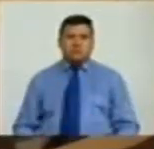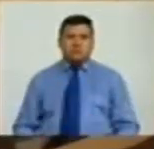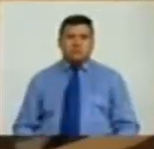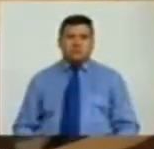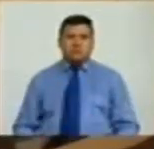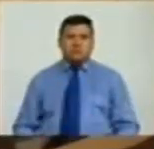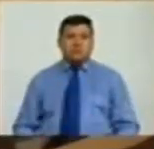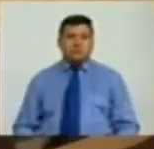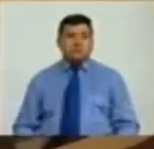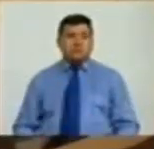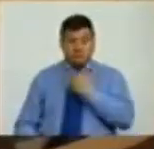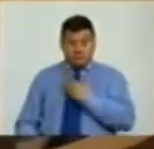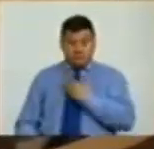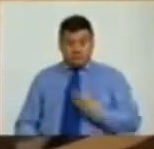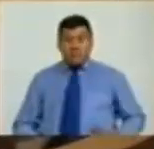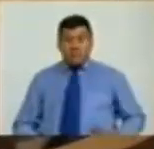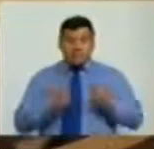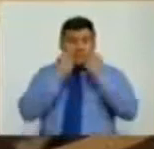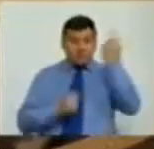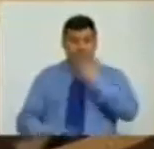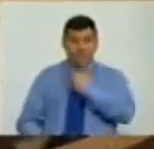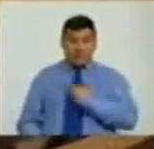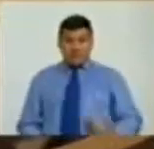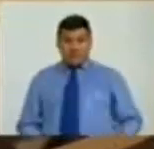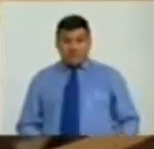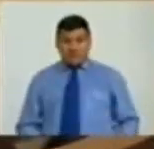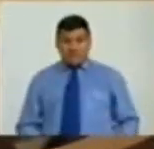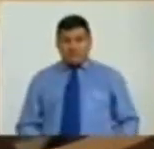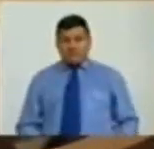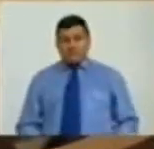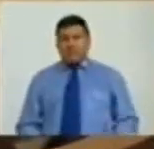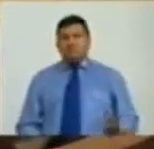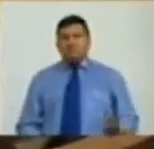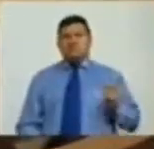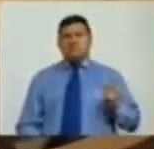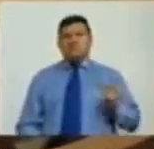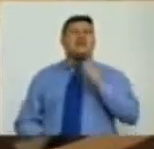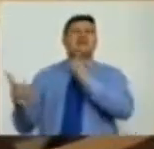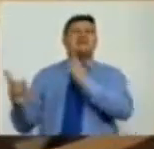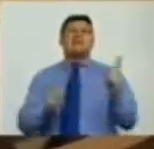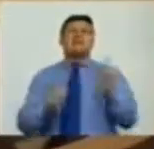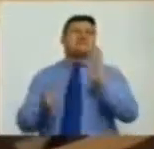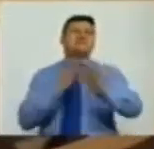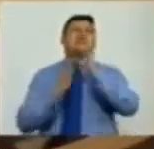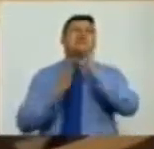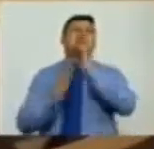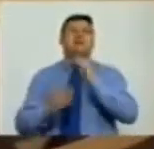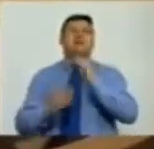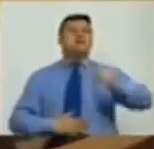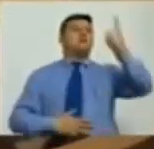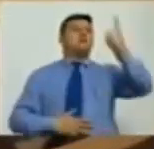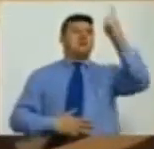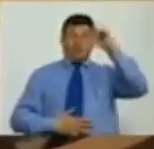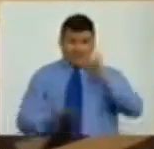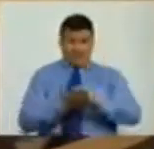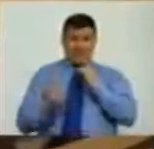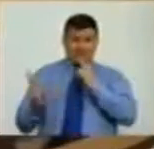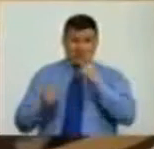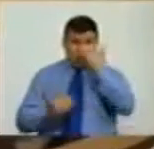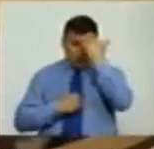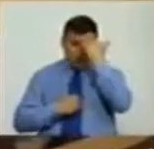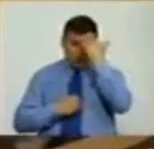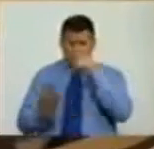El presidente Santos, digamos, el que le redacta los discursos más bien, el presidente no creo que sea